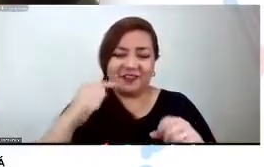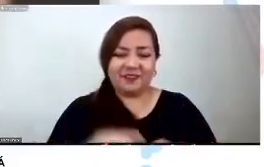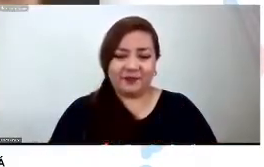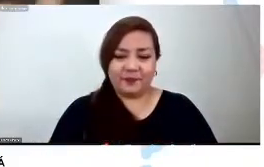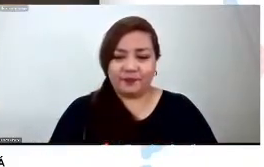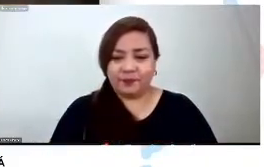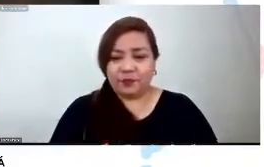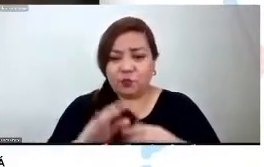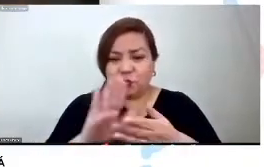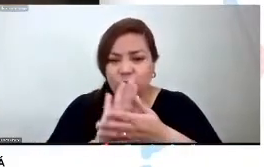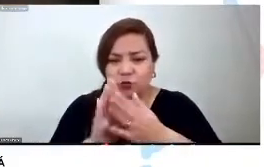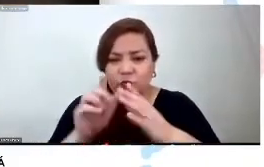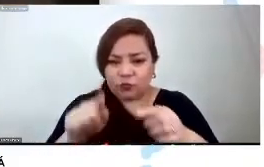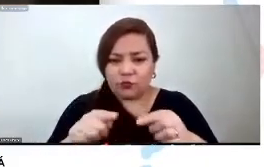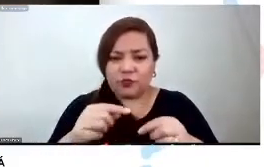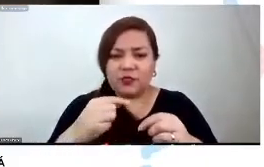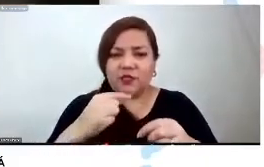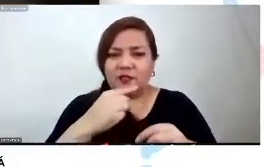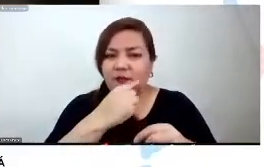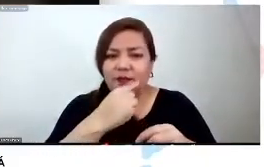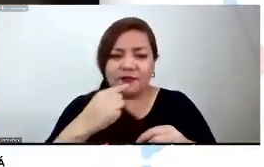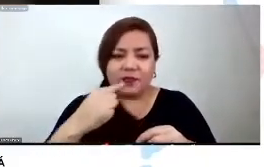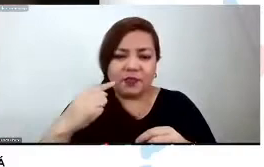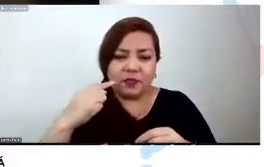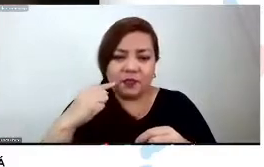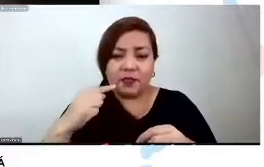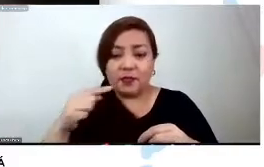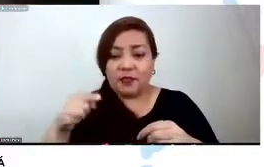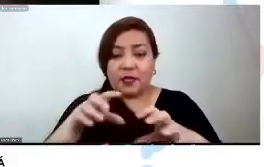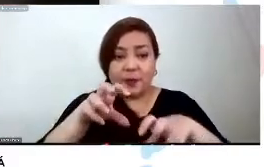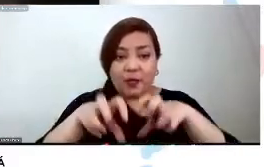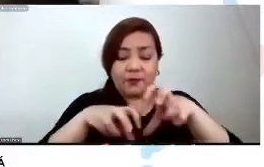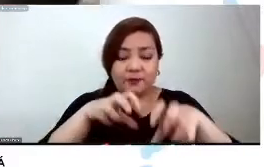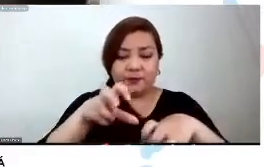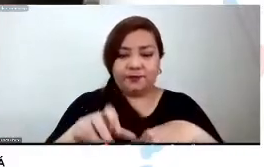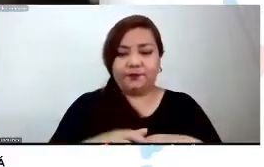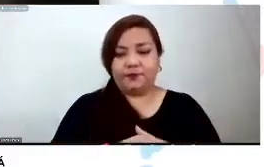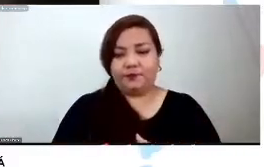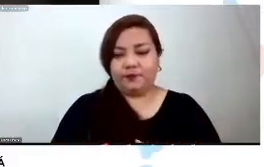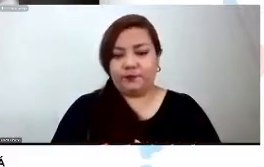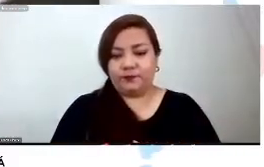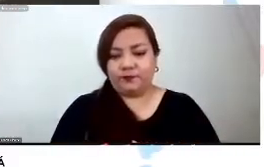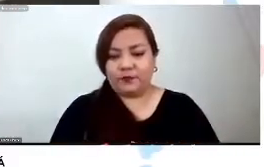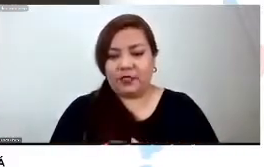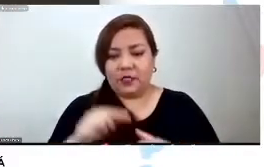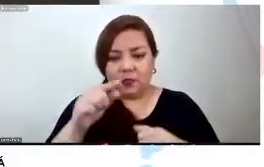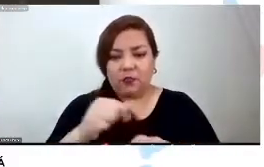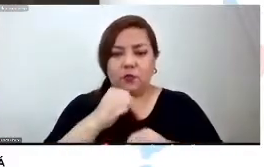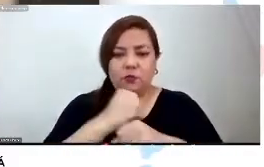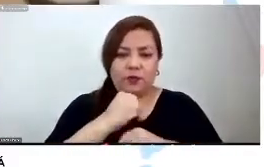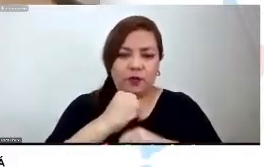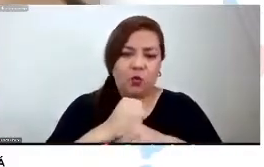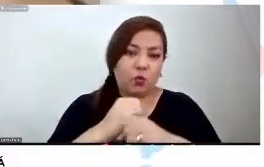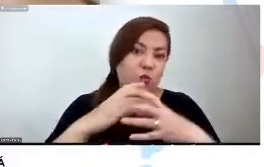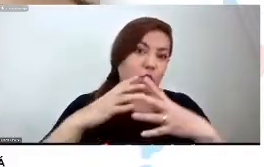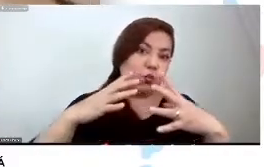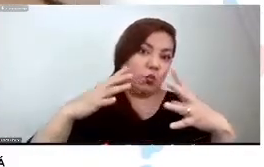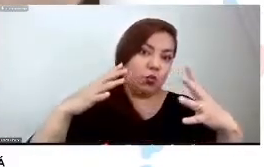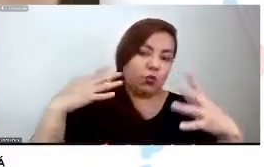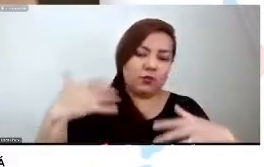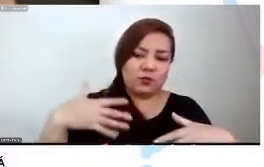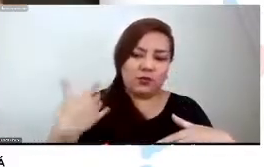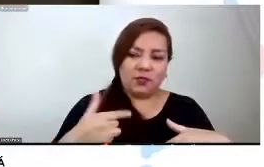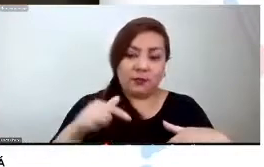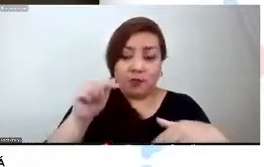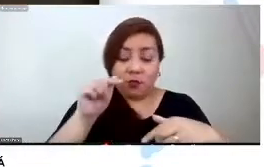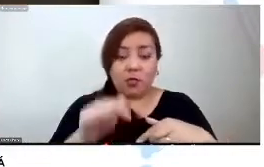Todo esto tiene que ver con las piezas dentales del ejemplar. Y esto ya es un trabajo mayor. Pero de aquí se